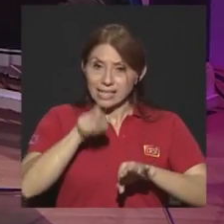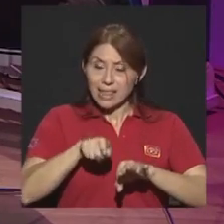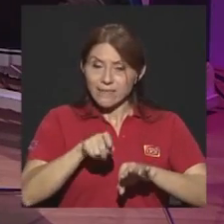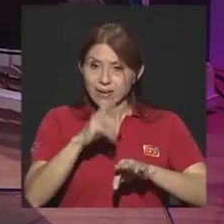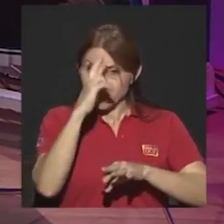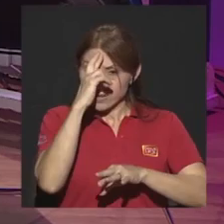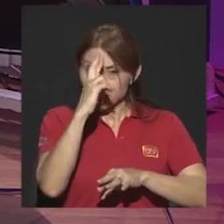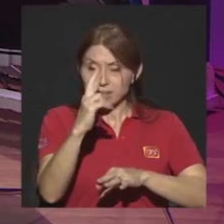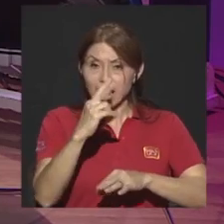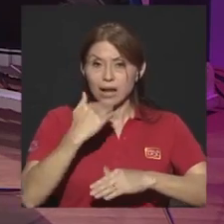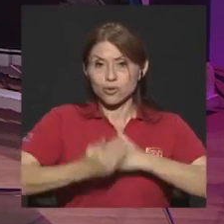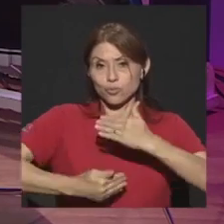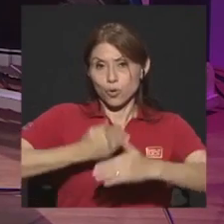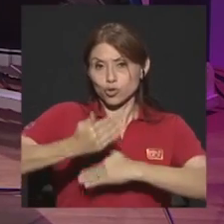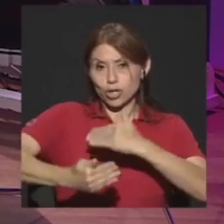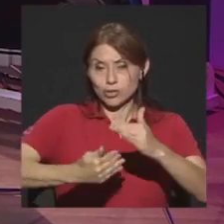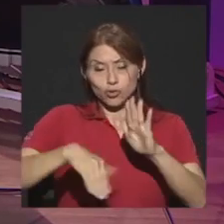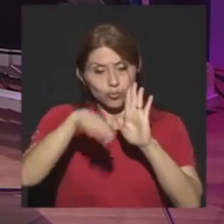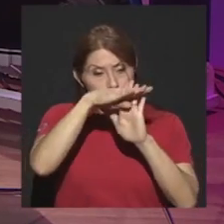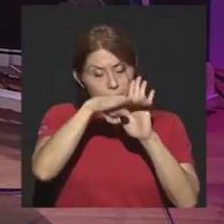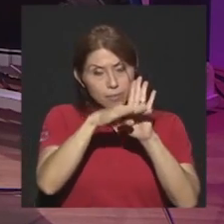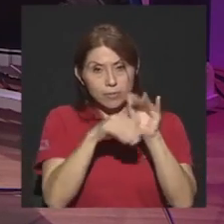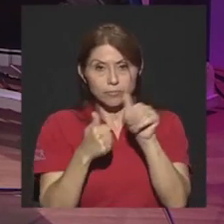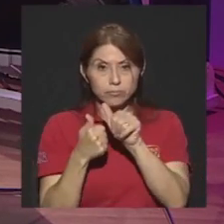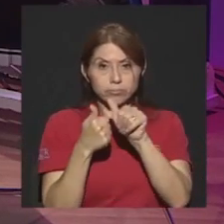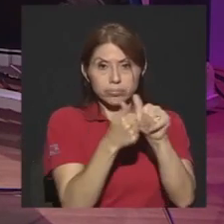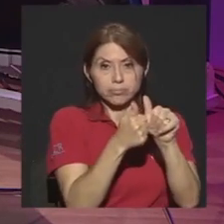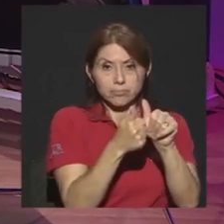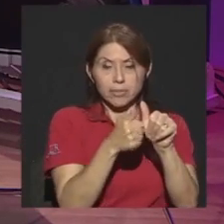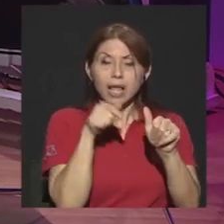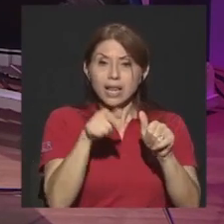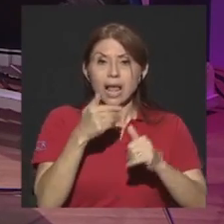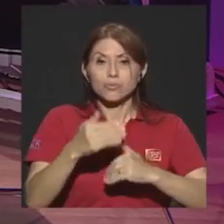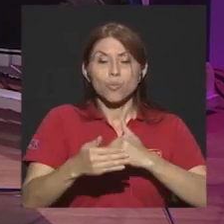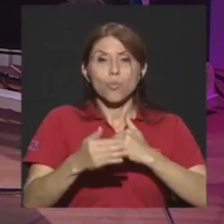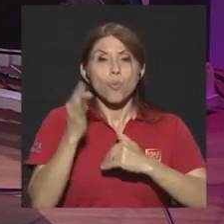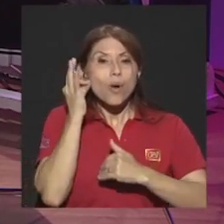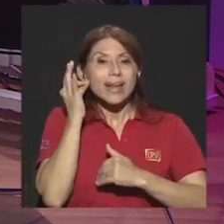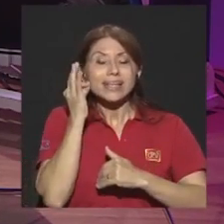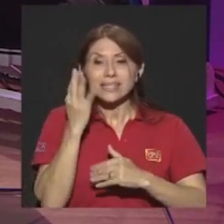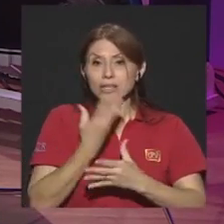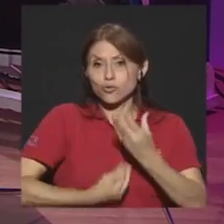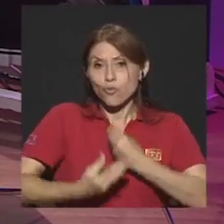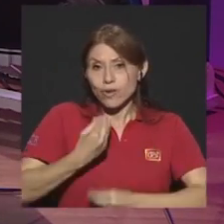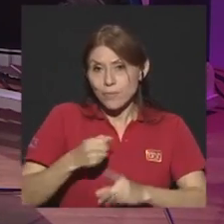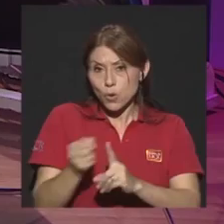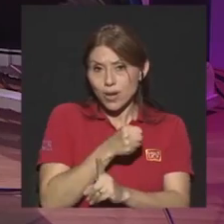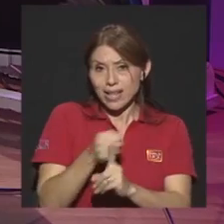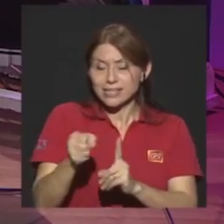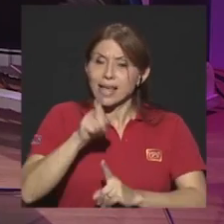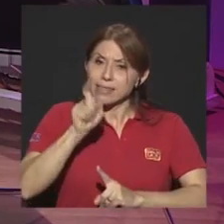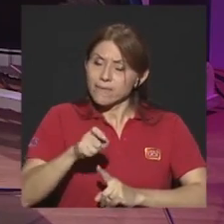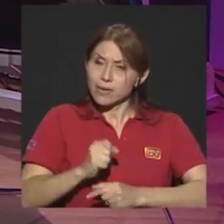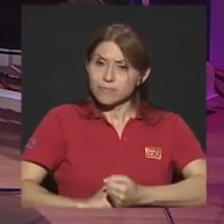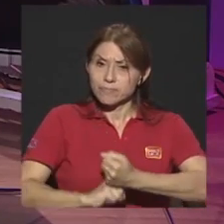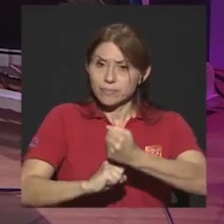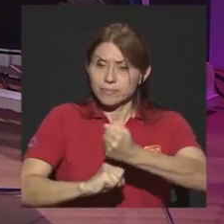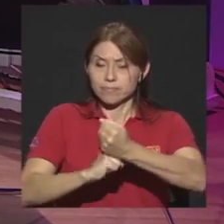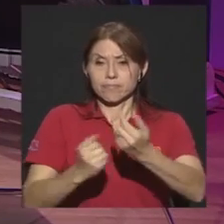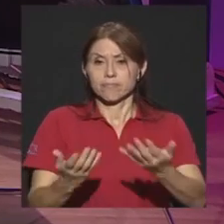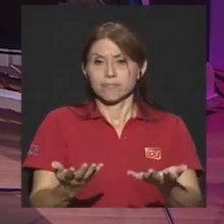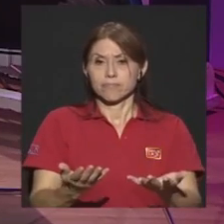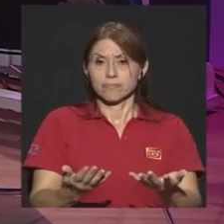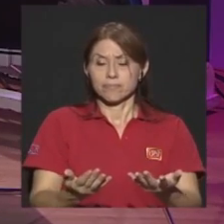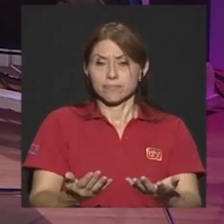que llevan las mujeres que sufren violencia, darles apoyo dentro de los propios marcos que